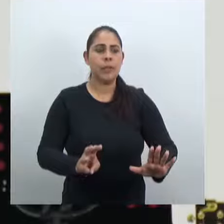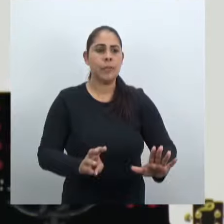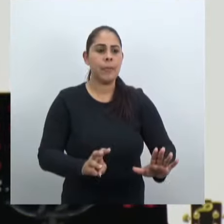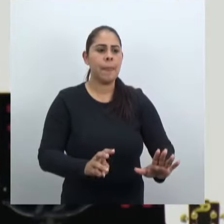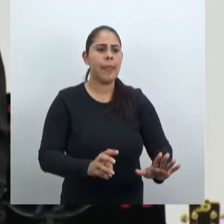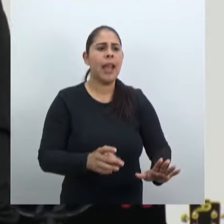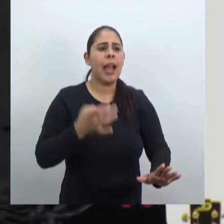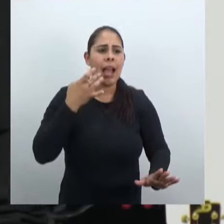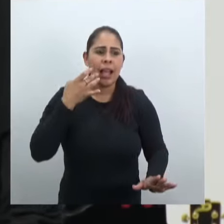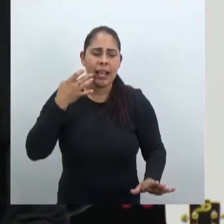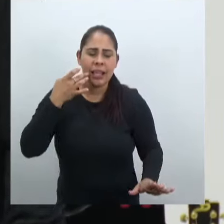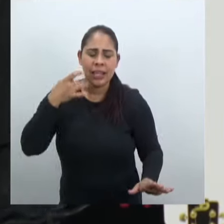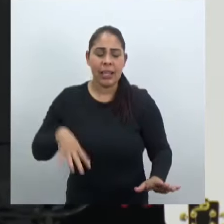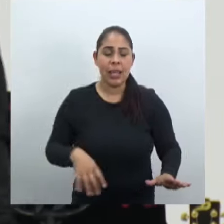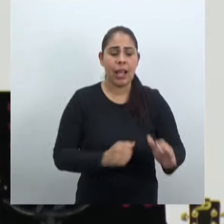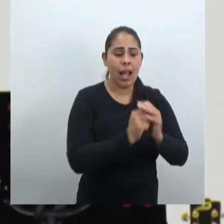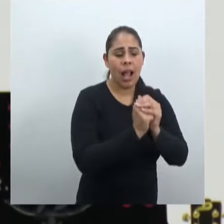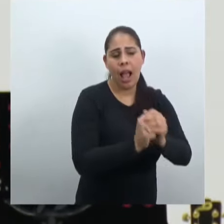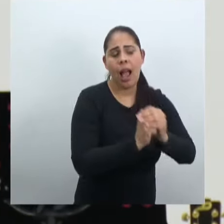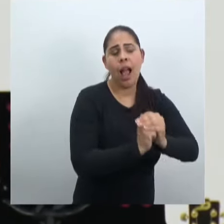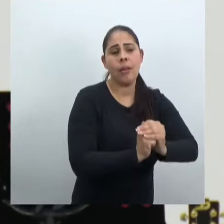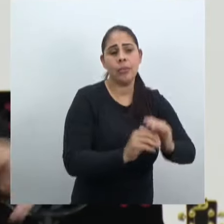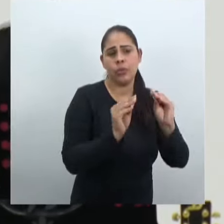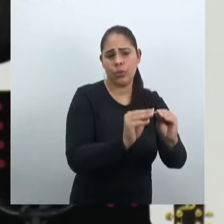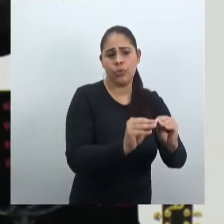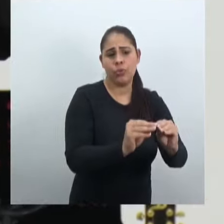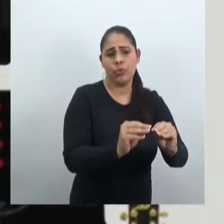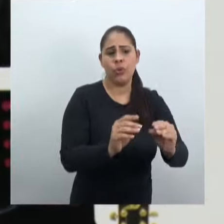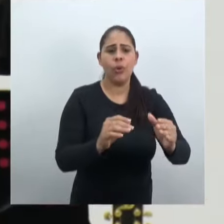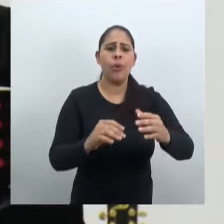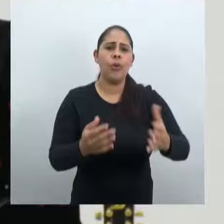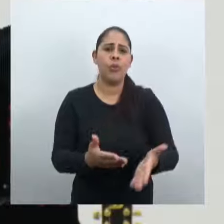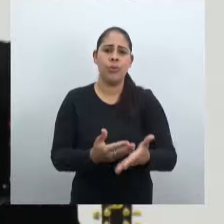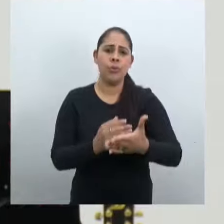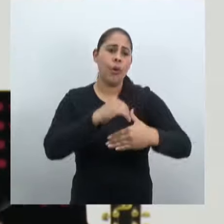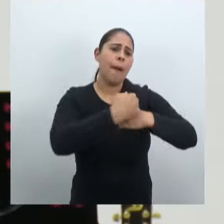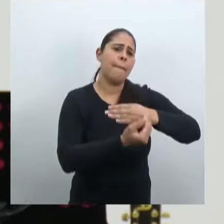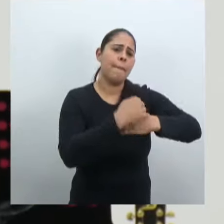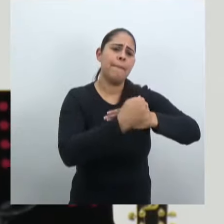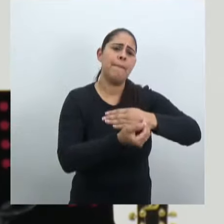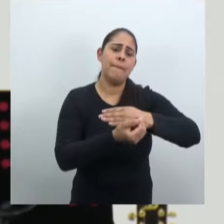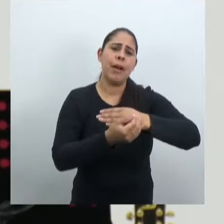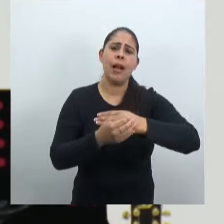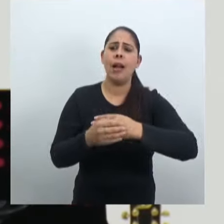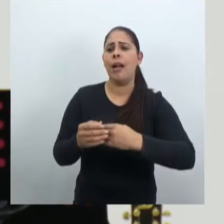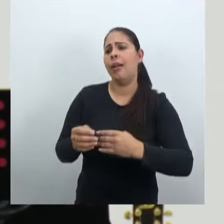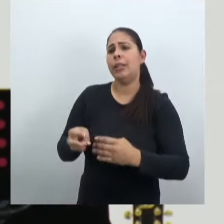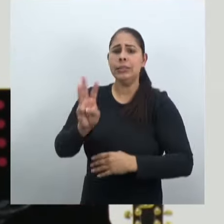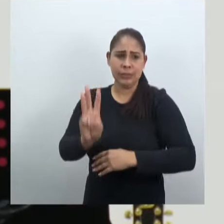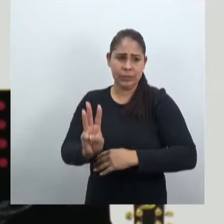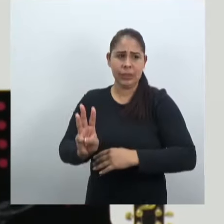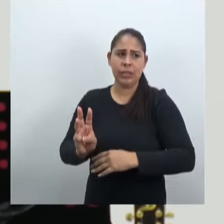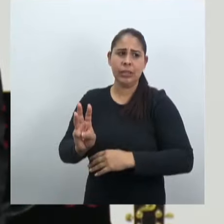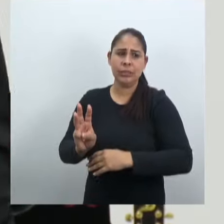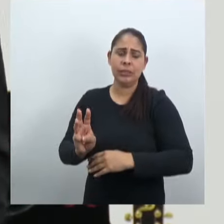tres panes? Dice: amigo, ábreme, porque me ha venido otro amigo y no tengo nada